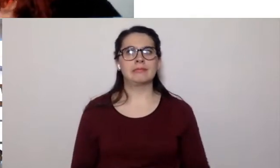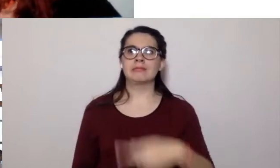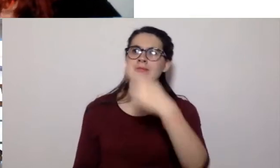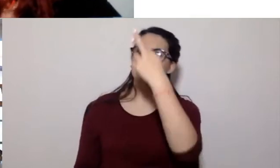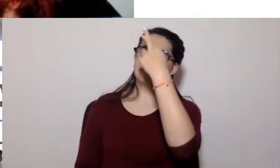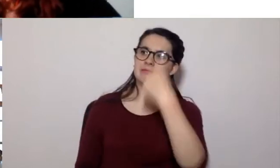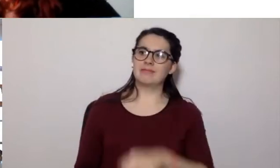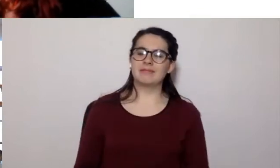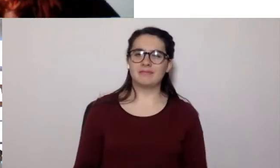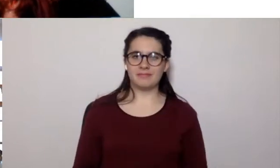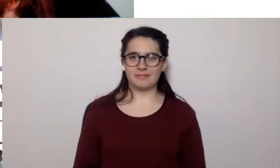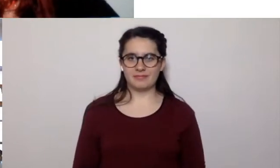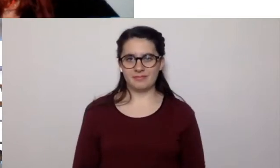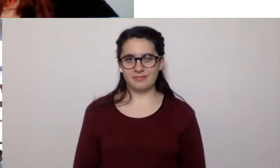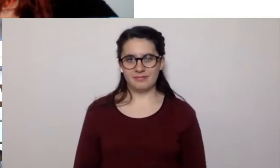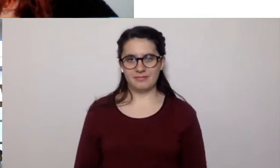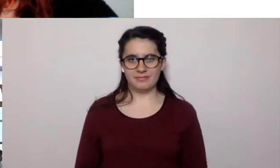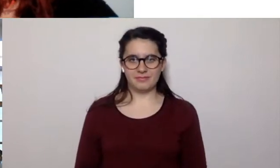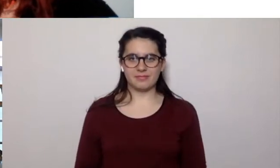Y fíjate...